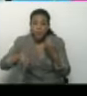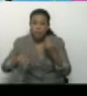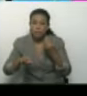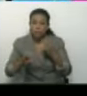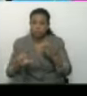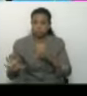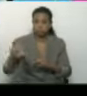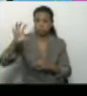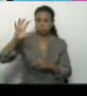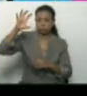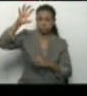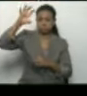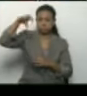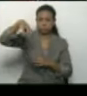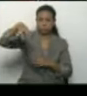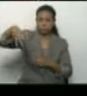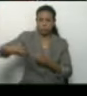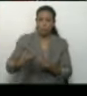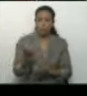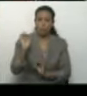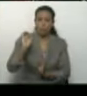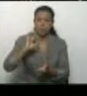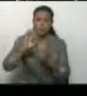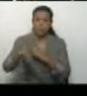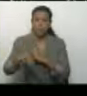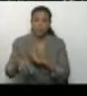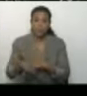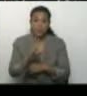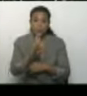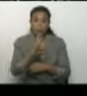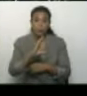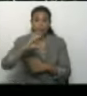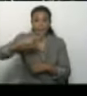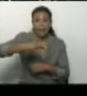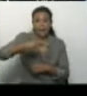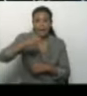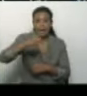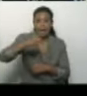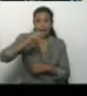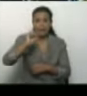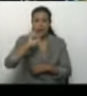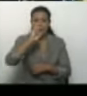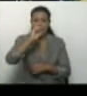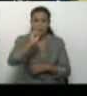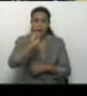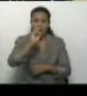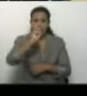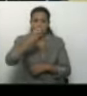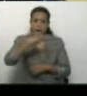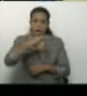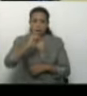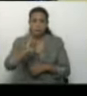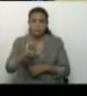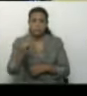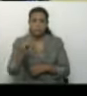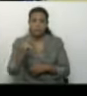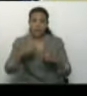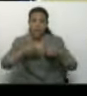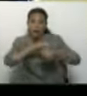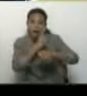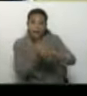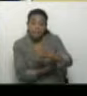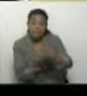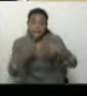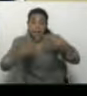brazo mecánico y poder hacer la conversión exitosa durante el juego. Es uno de los temas que se está conversando mucho en el mundo, las energías